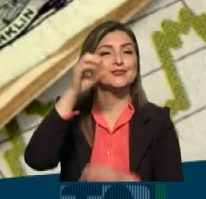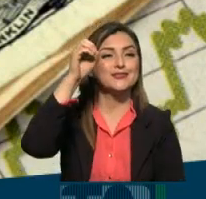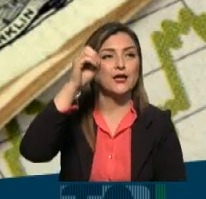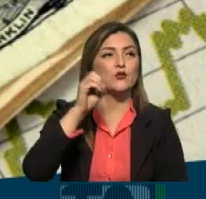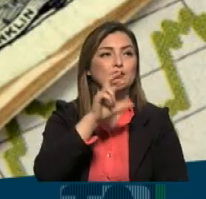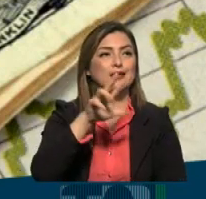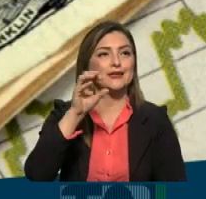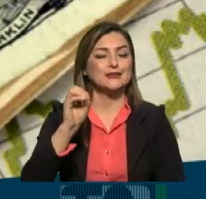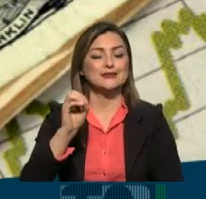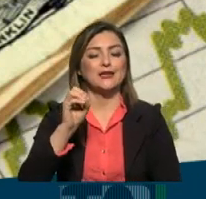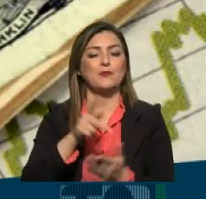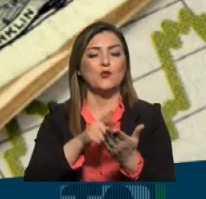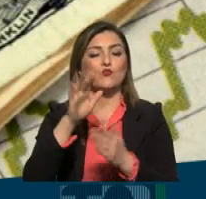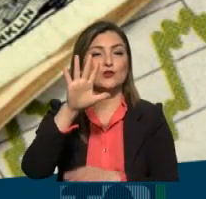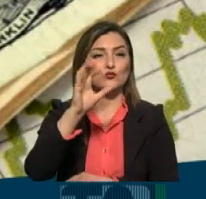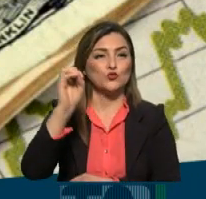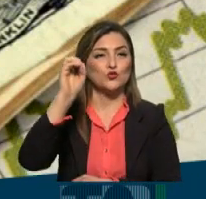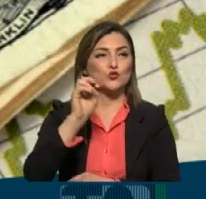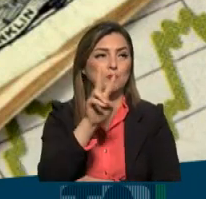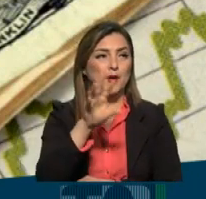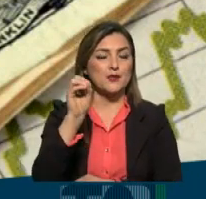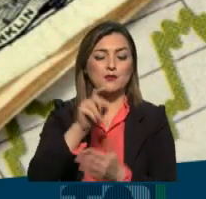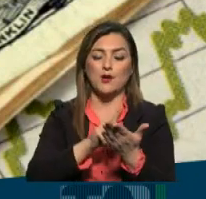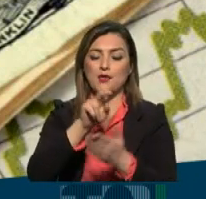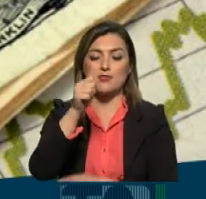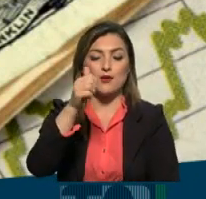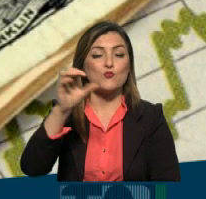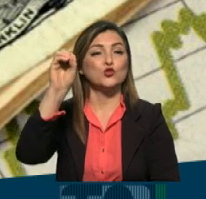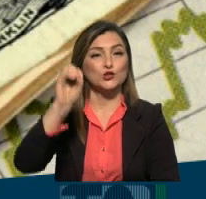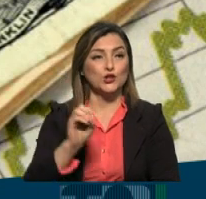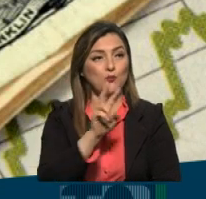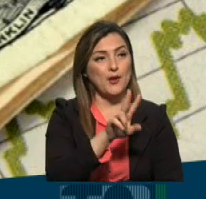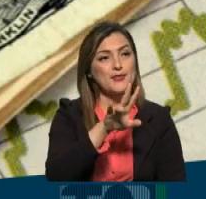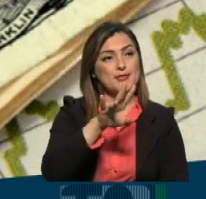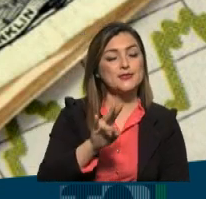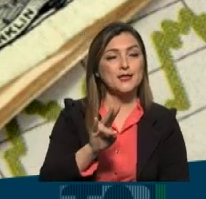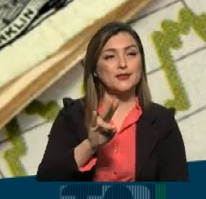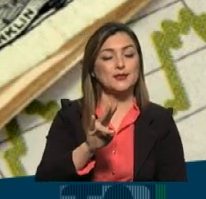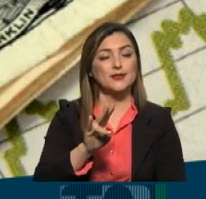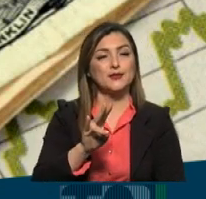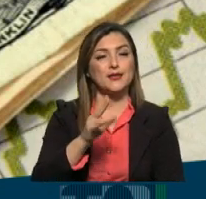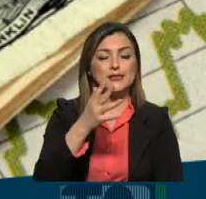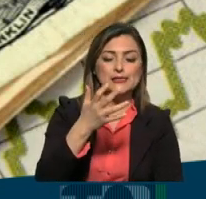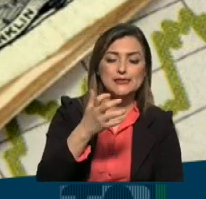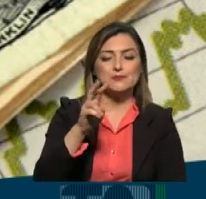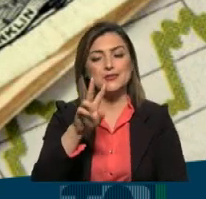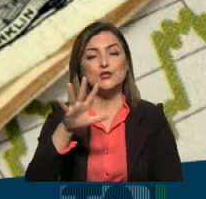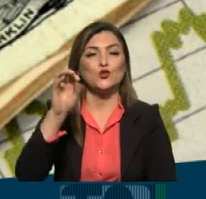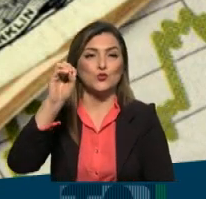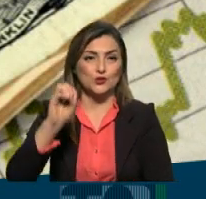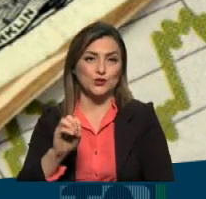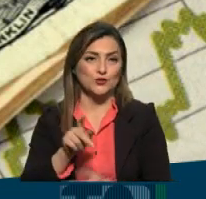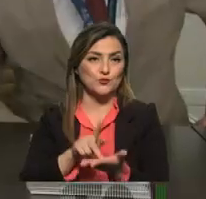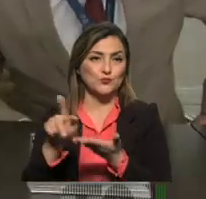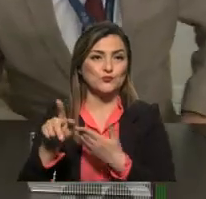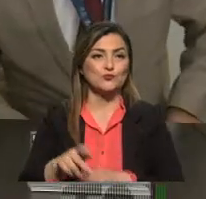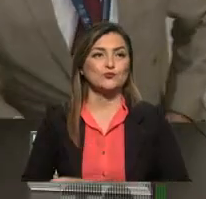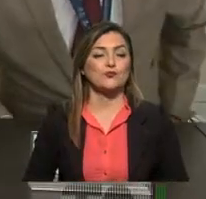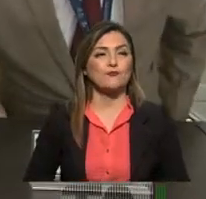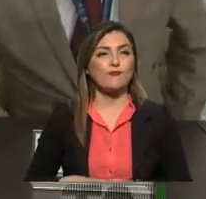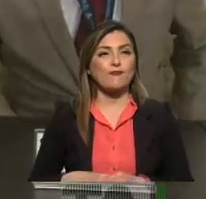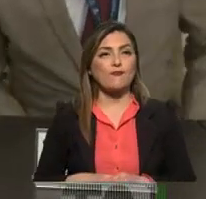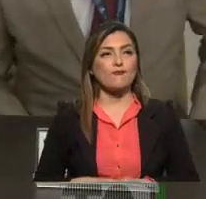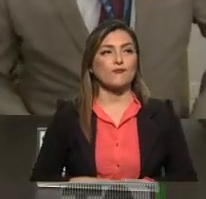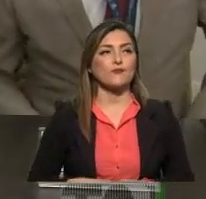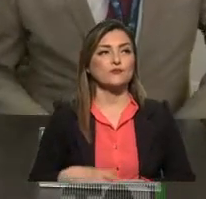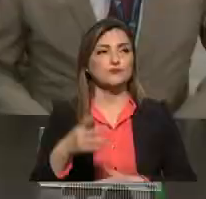del 5%, 20 deberán pagar el 10% y las 27 restantes entre el 15 y el 25%. Del total